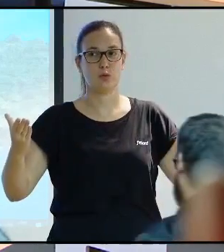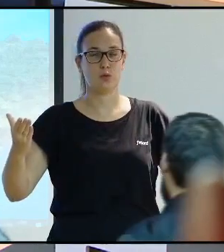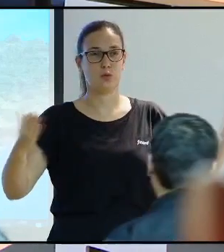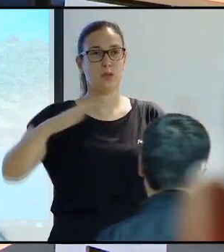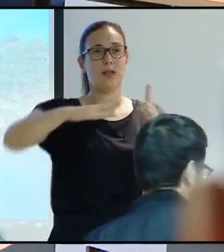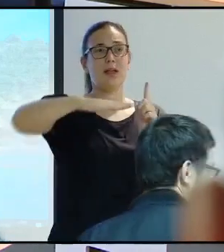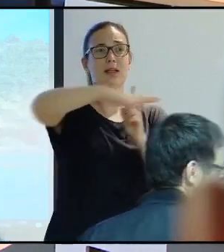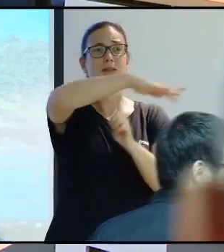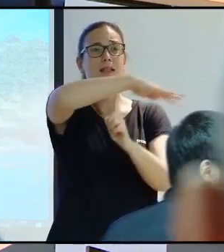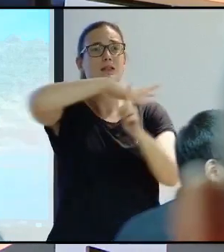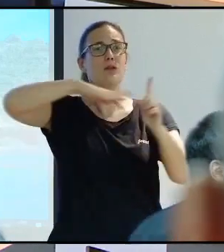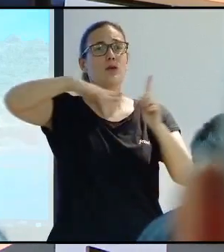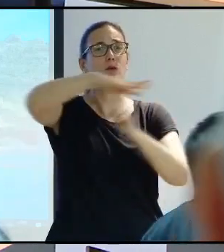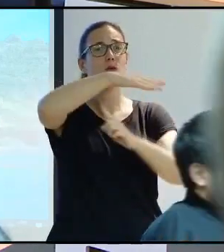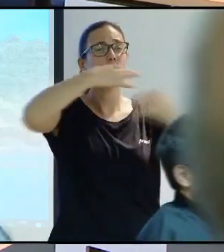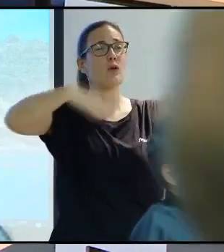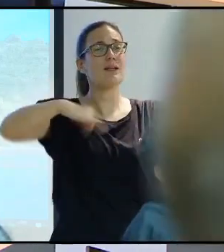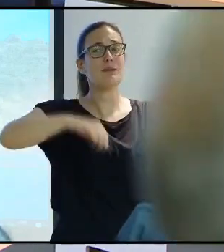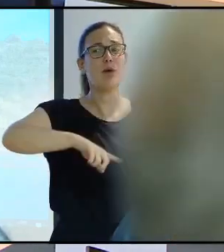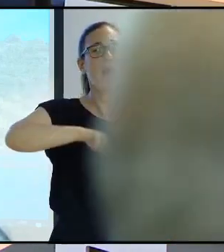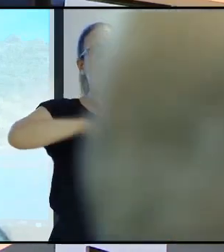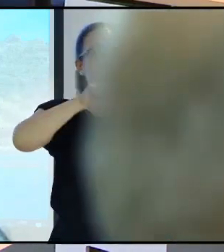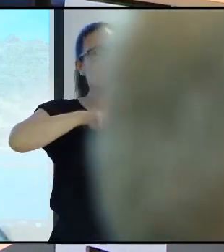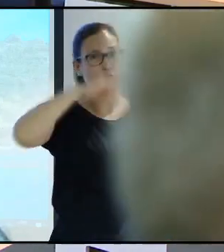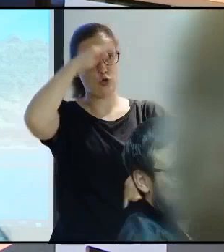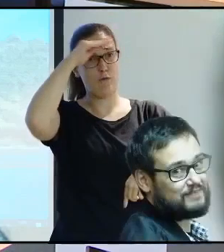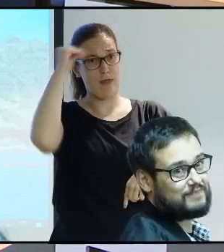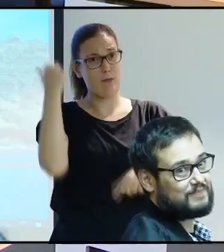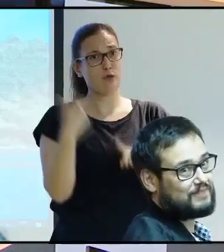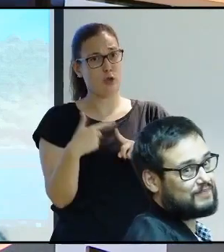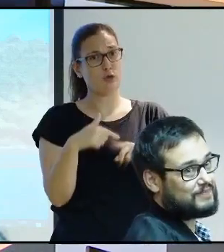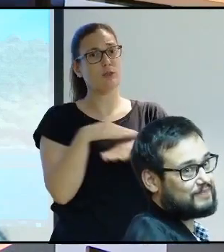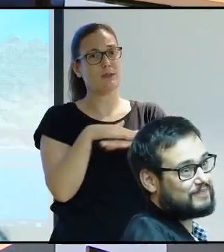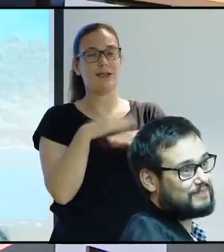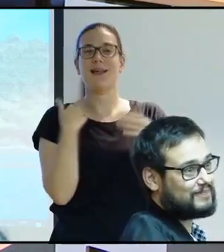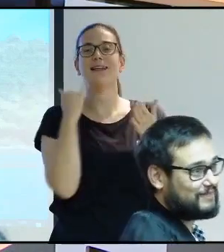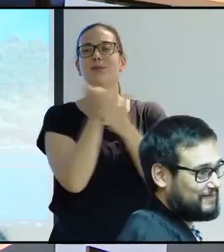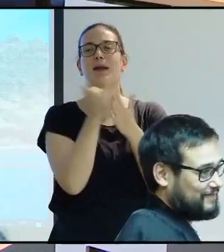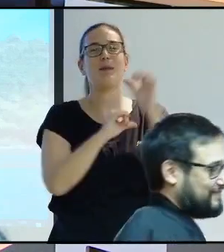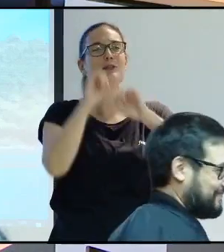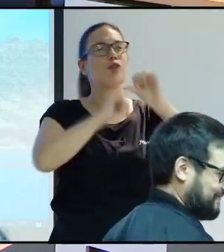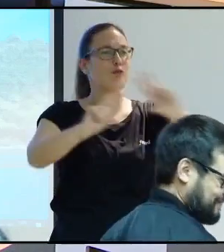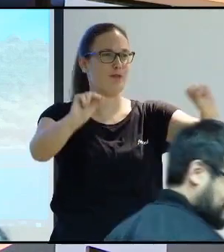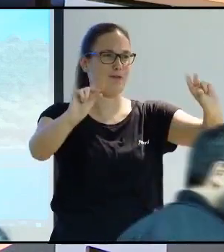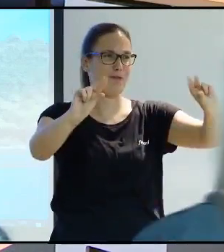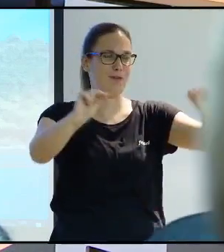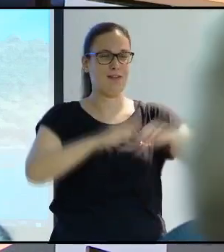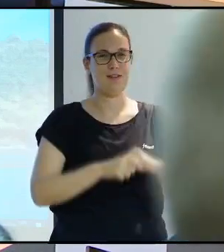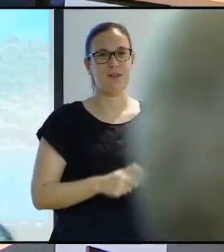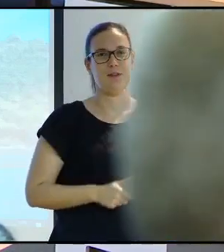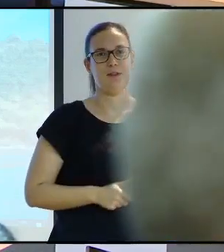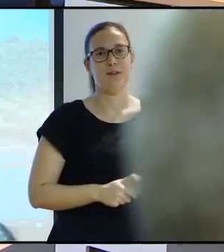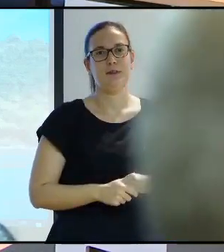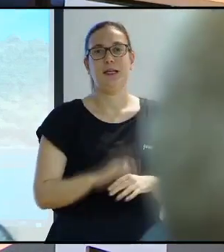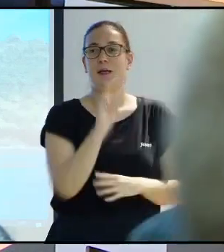de esos marcos nos olvidamos de cosas básicas. Ya se acabó el experimento. Primero,